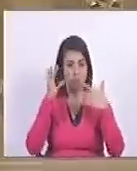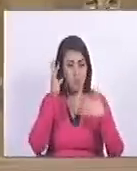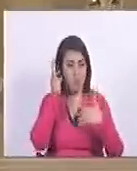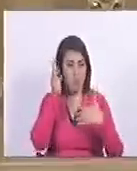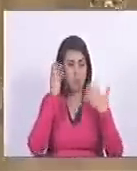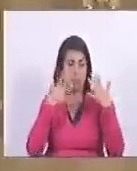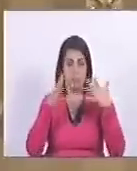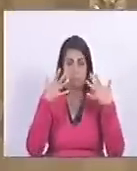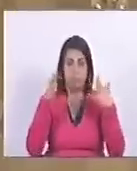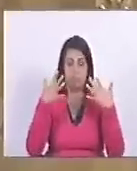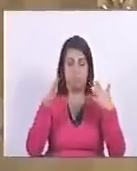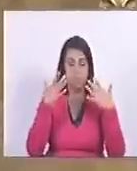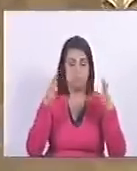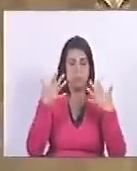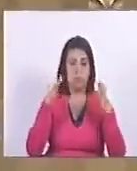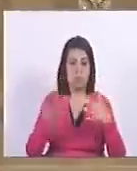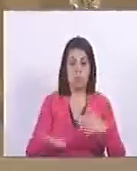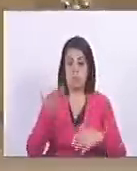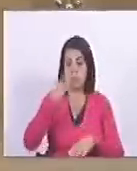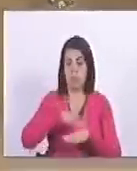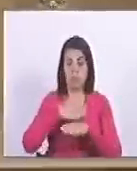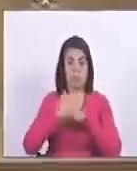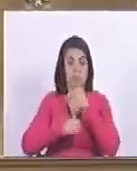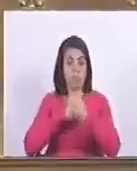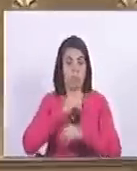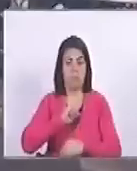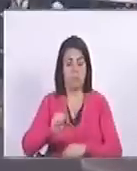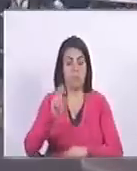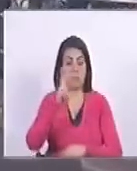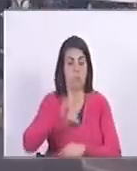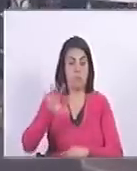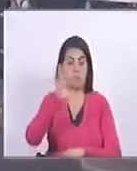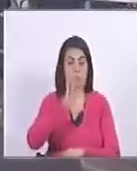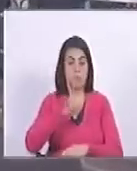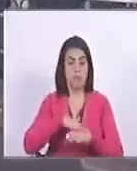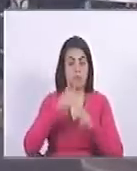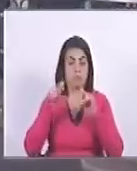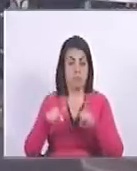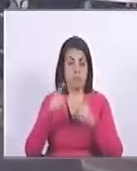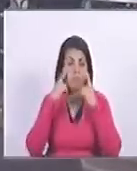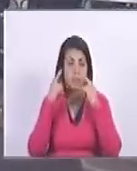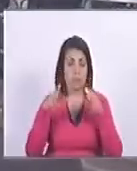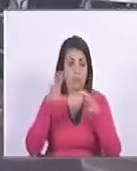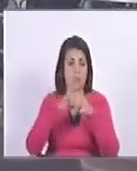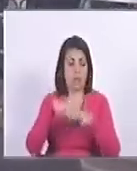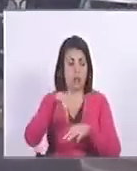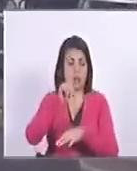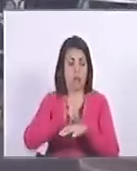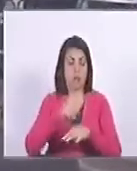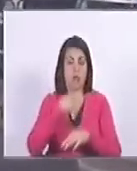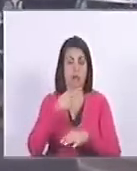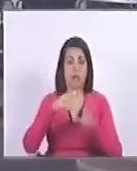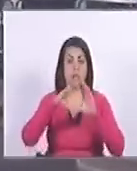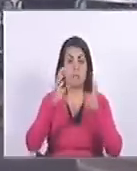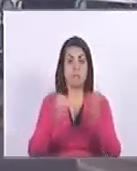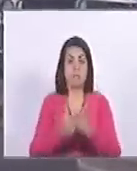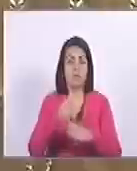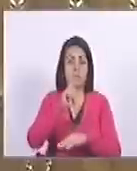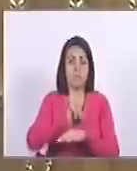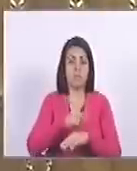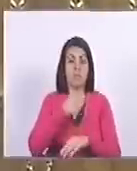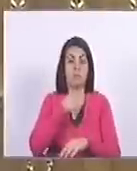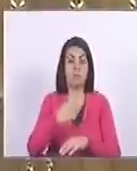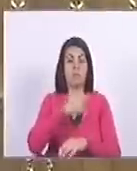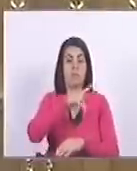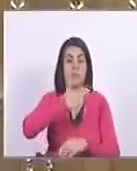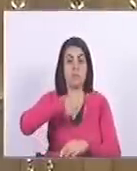mujer insigne de lo que significa ser venezolana, del ser venezolano, de unificar las voces del mundo, de unificar las